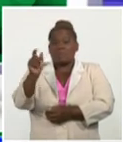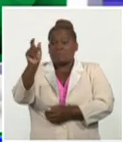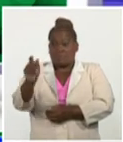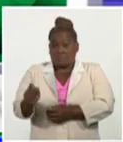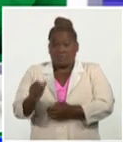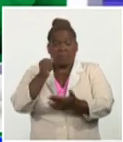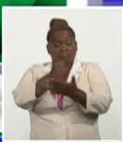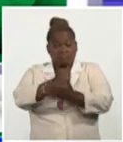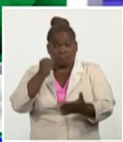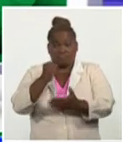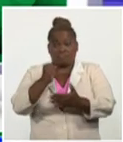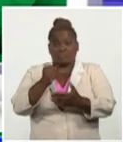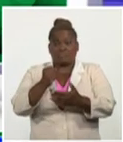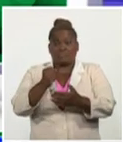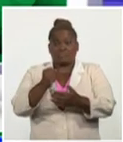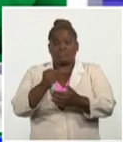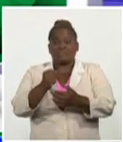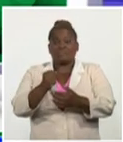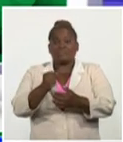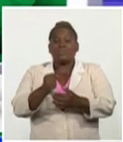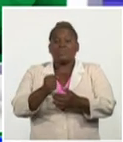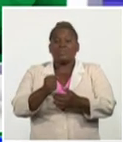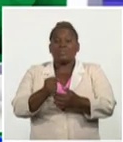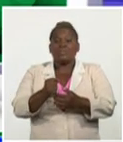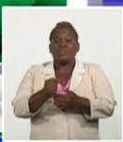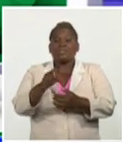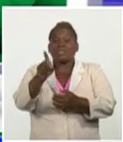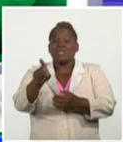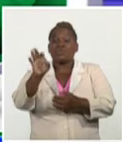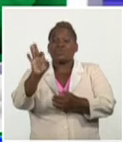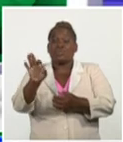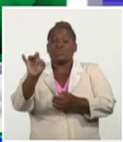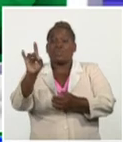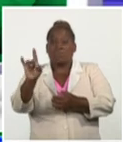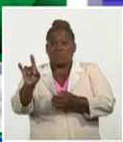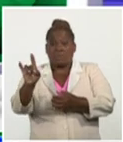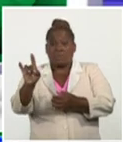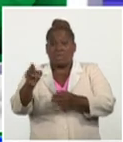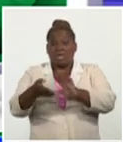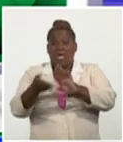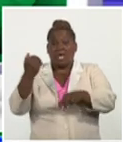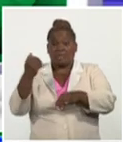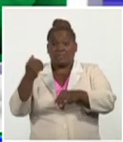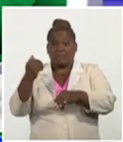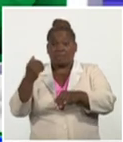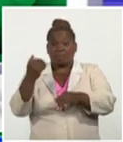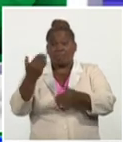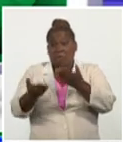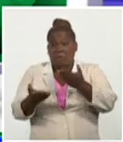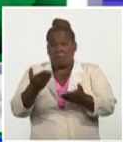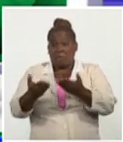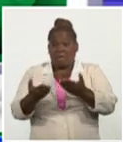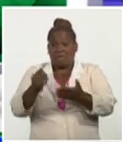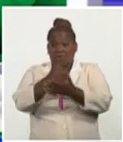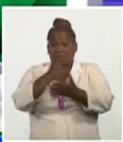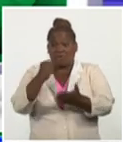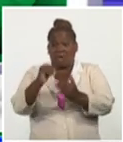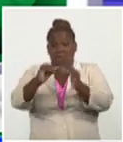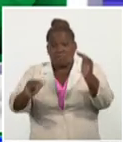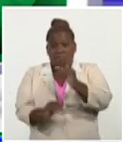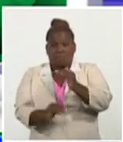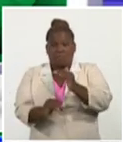diagnosticaron. Se dieron 189 altas menos que los diagnosticados. Eso es lo que ha hecho que el número de